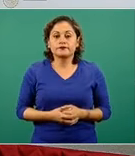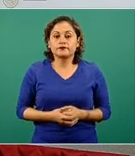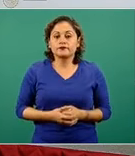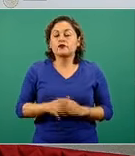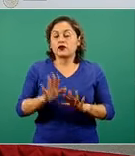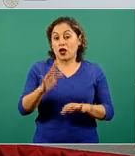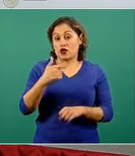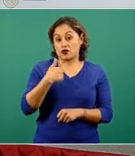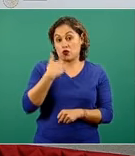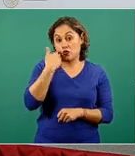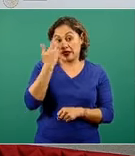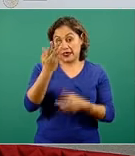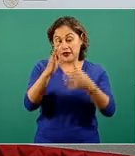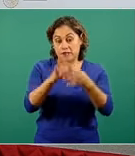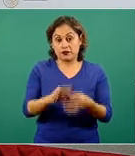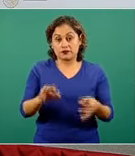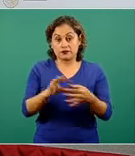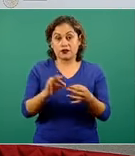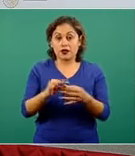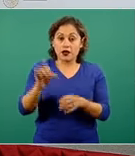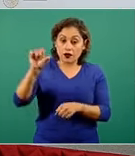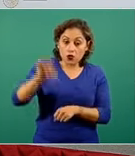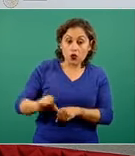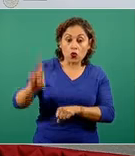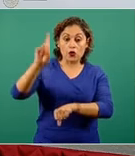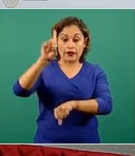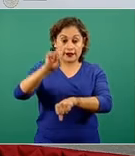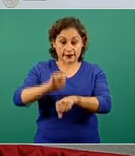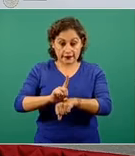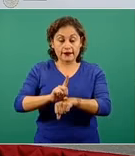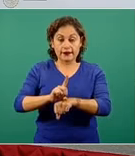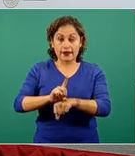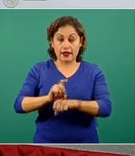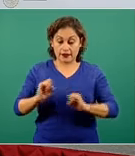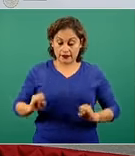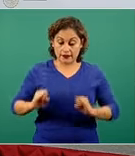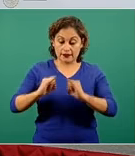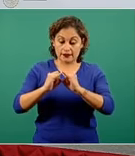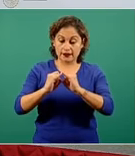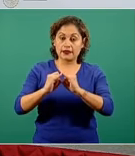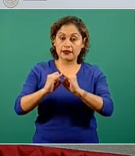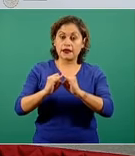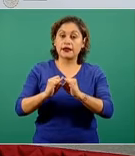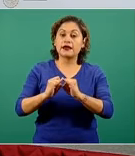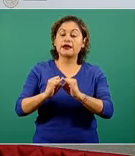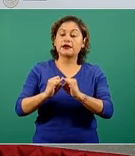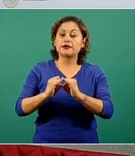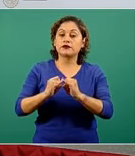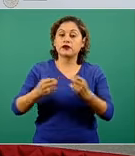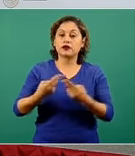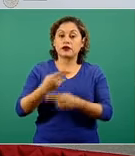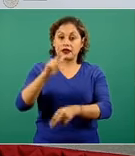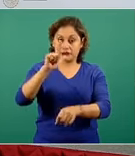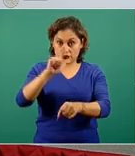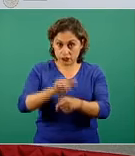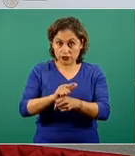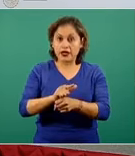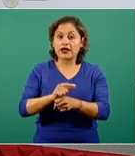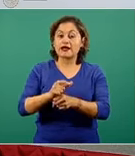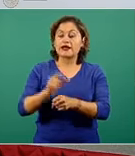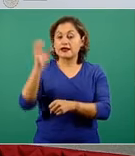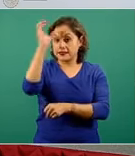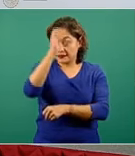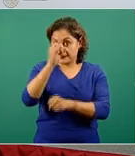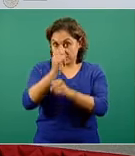abrir comentando que el día de hoy, precisamente el Instituto Nacional de Ciencias Médicas y Nutrición